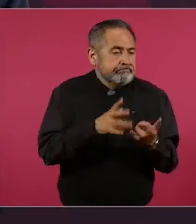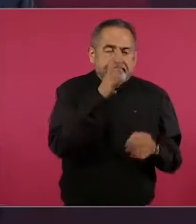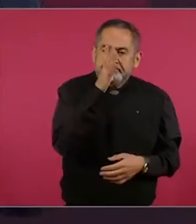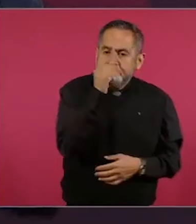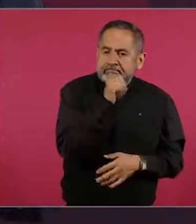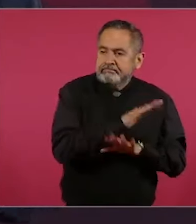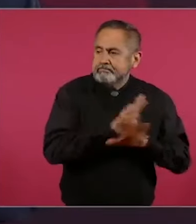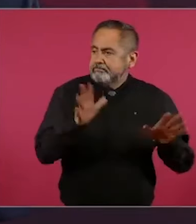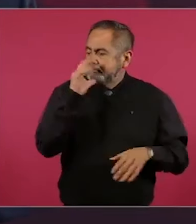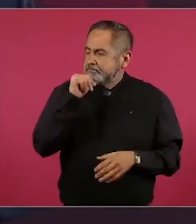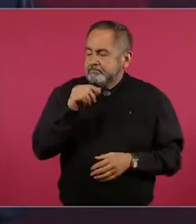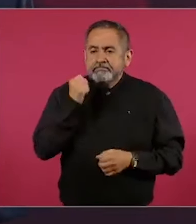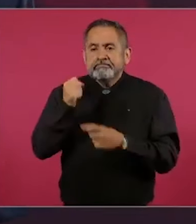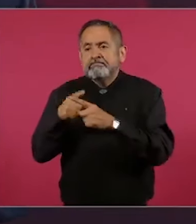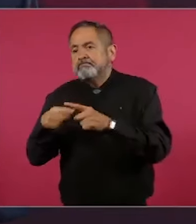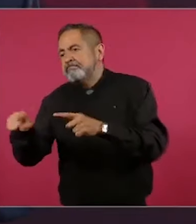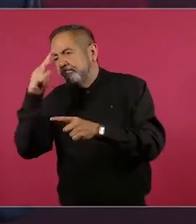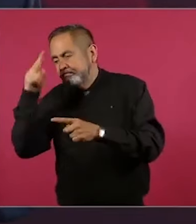que es de los mexicanos.